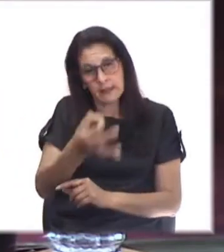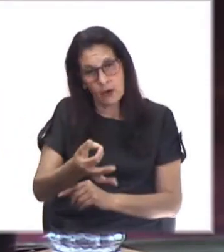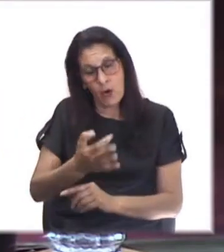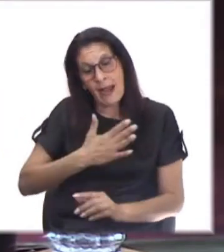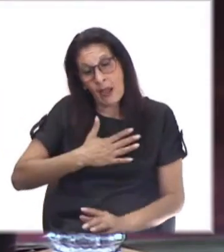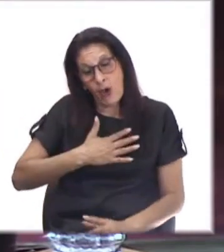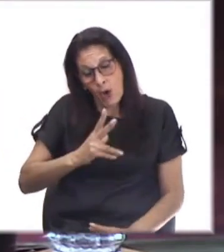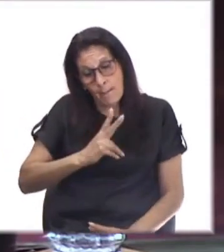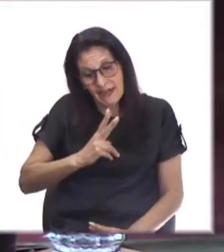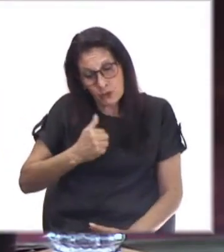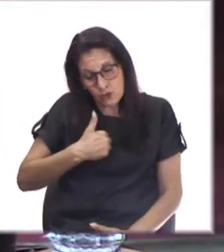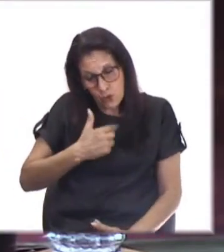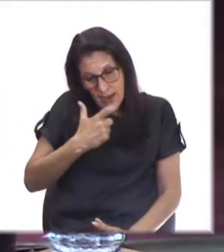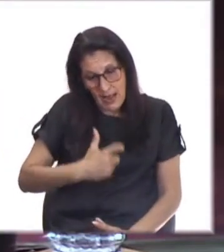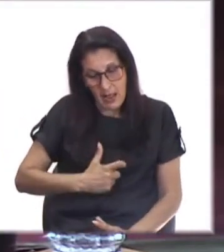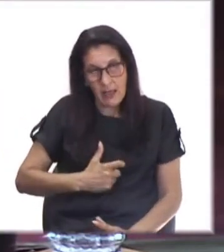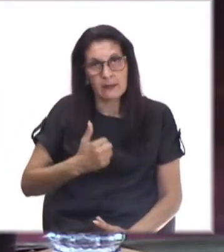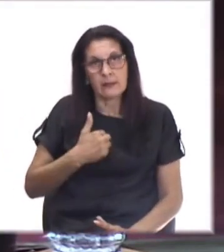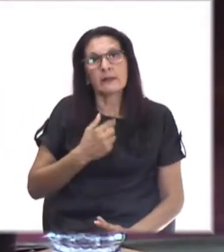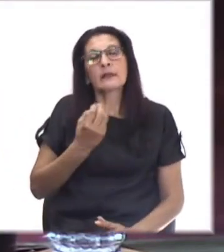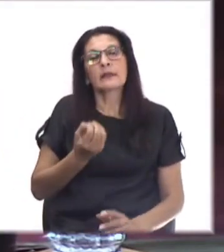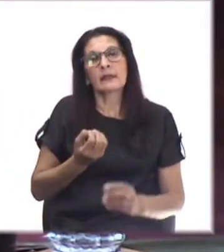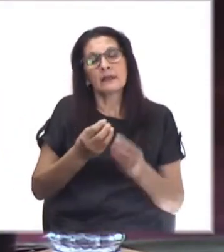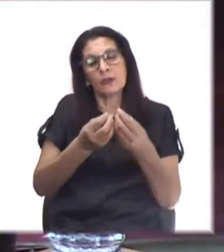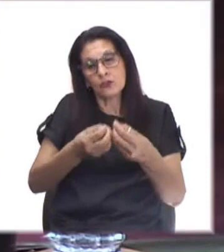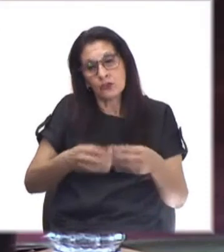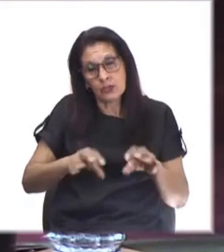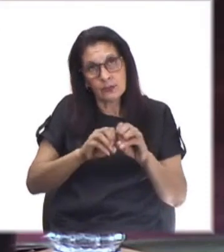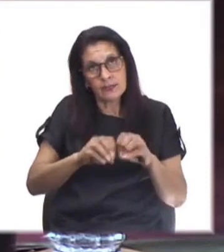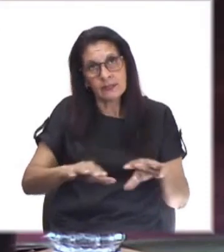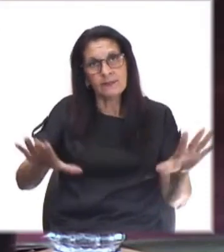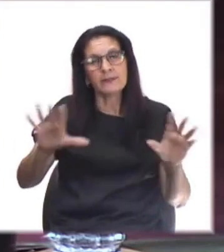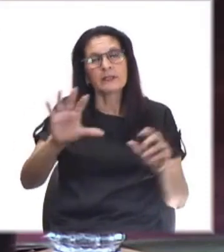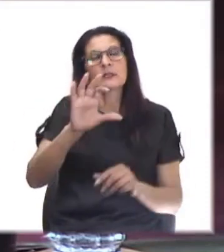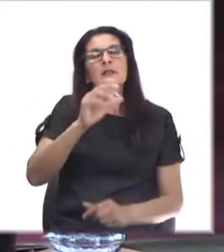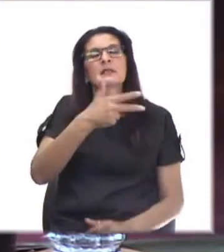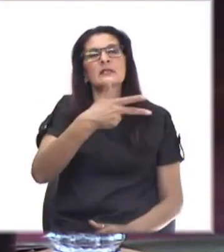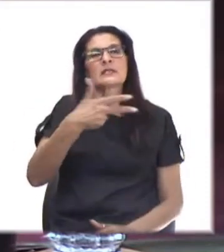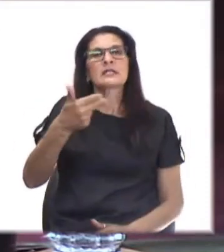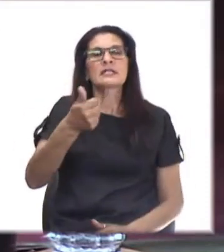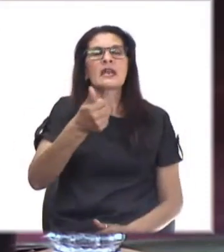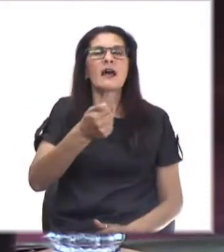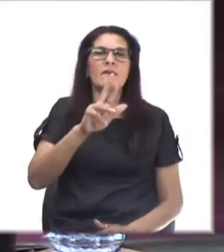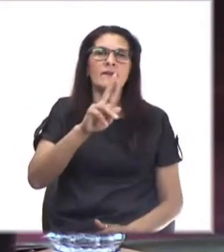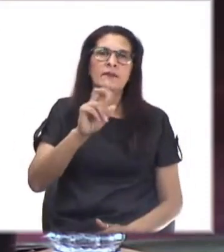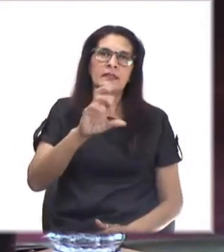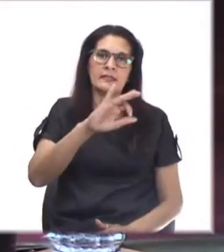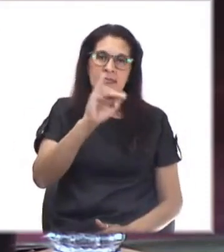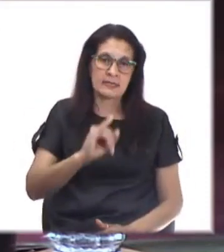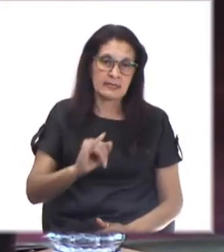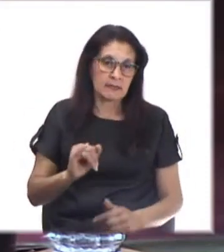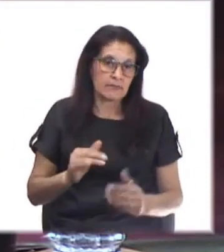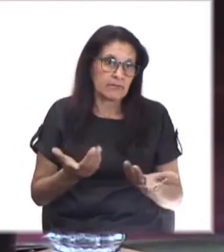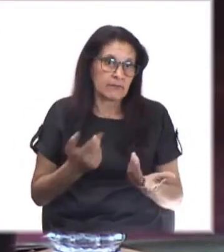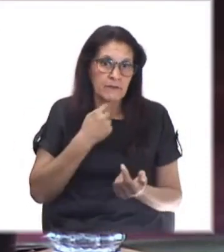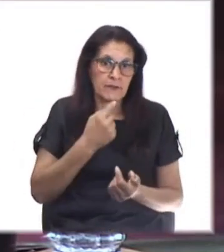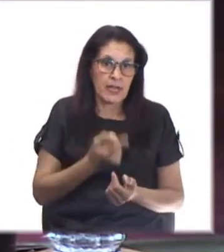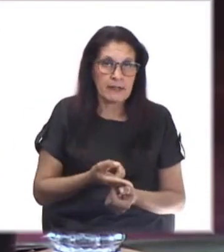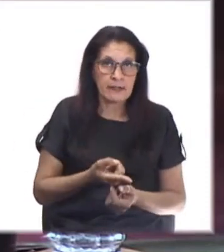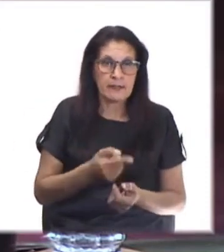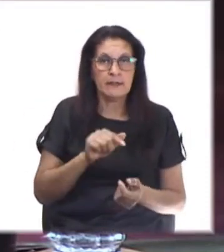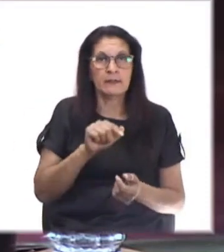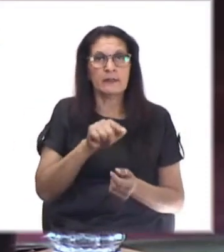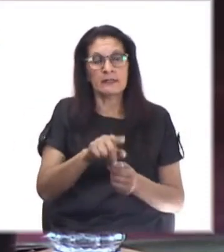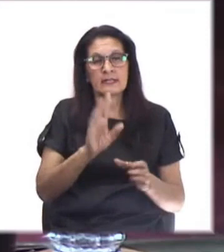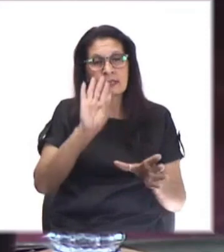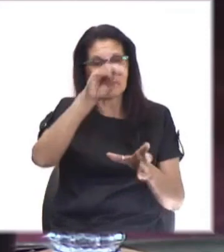personal, lo confieso yo, que la imagen de los restos óseos de Chávez Sosa, frágiles, indefensos, tendidos en aquel foso